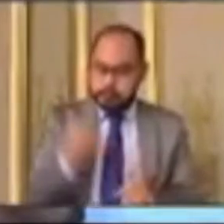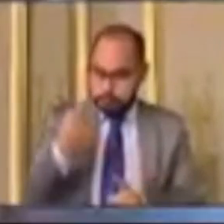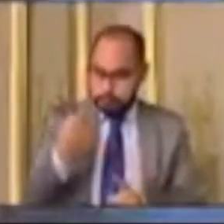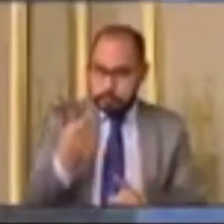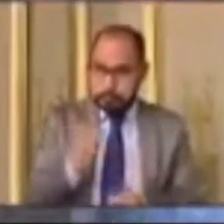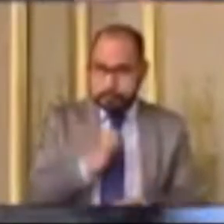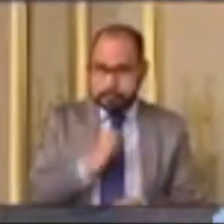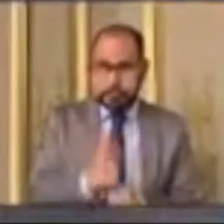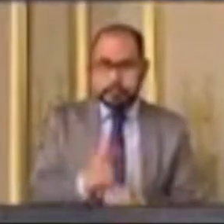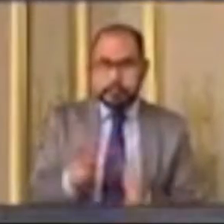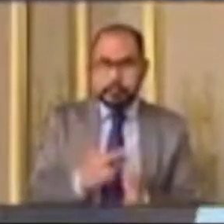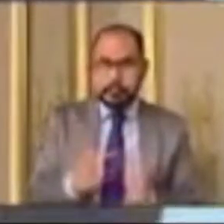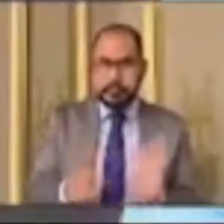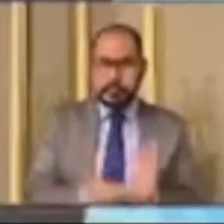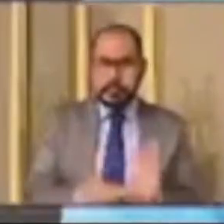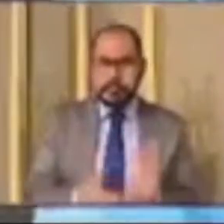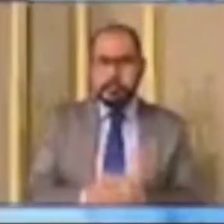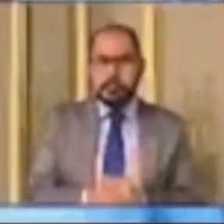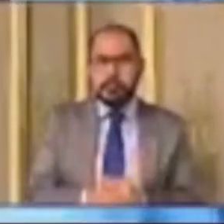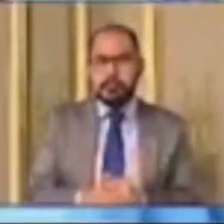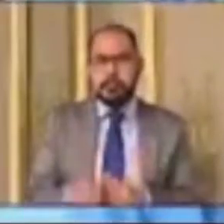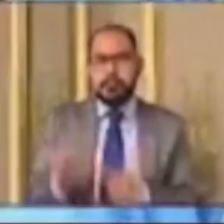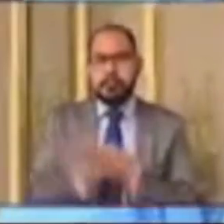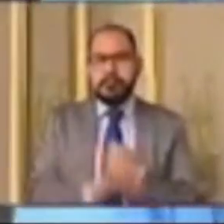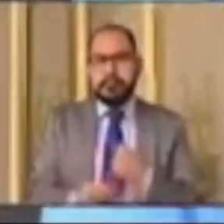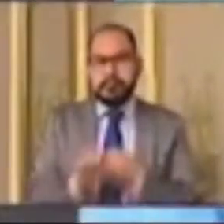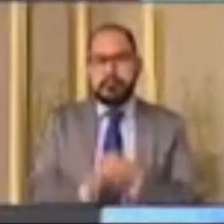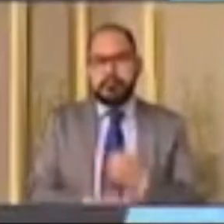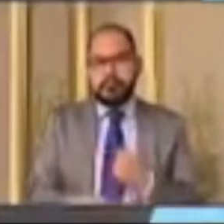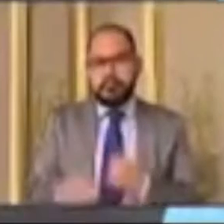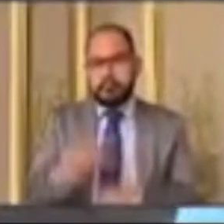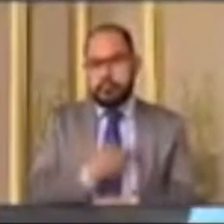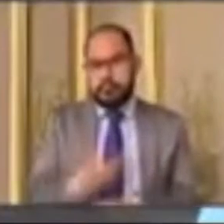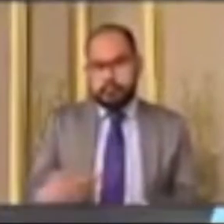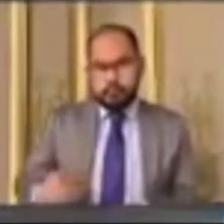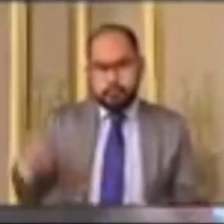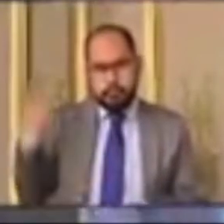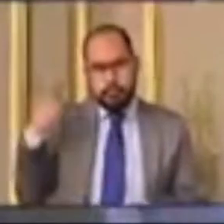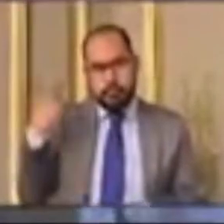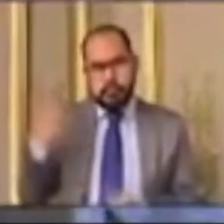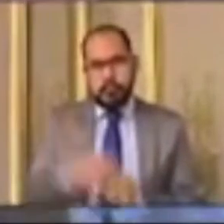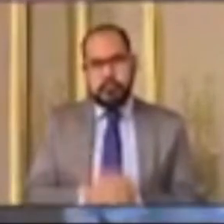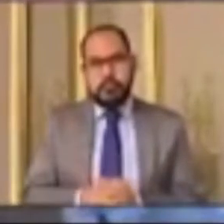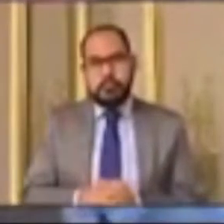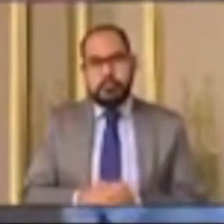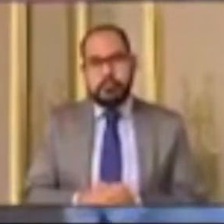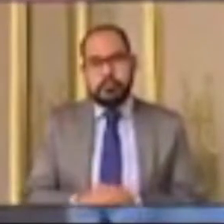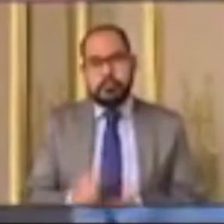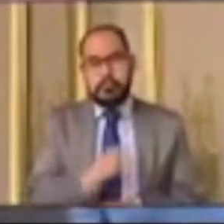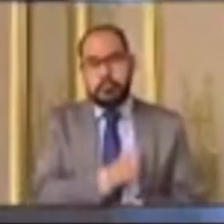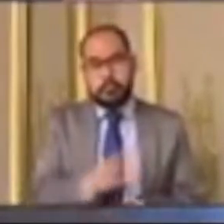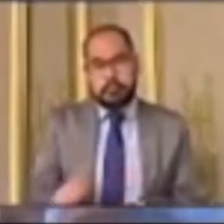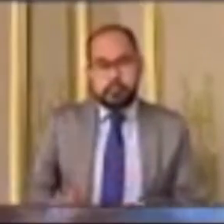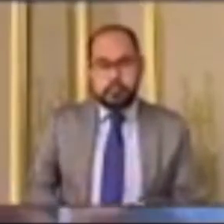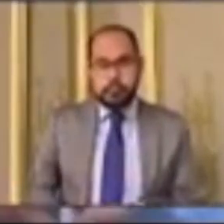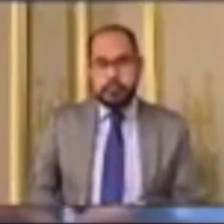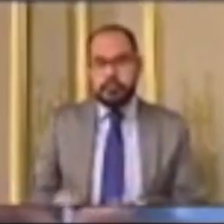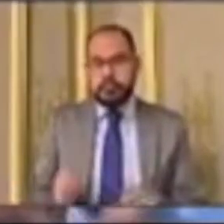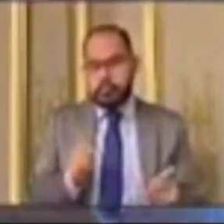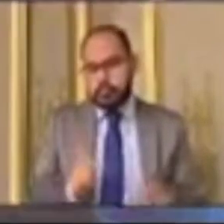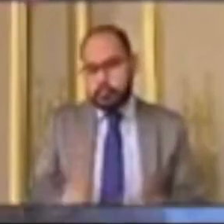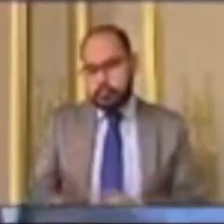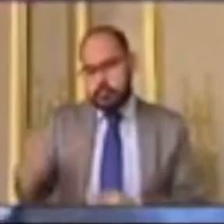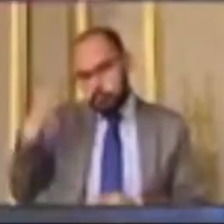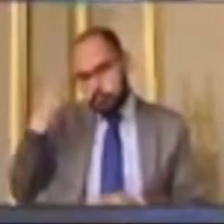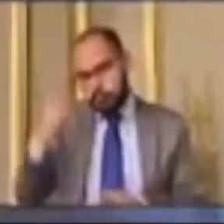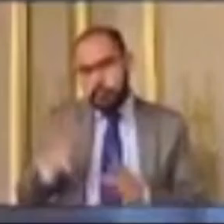consideración reglamentaria que está en el Código Reglamentario para el municipio de Puebla, y opinando el ayuntamiento, se inicie un proceso